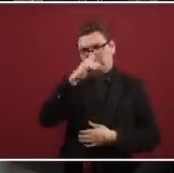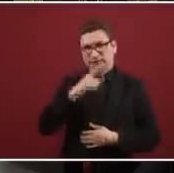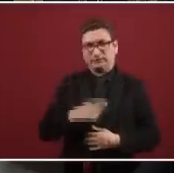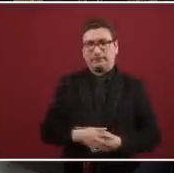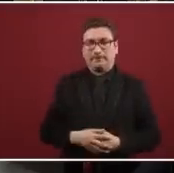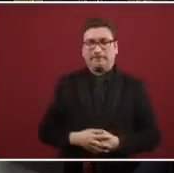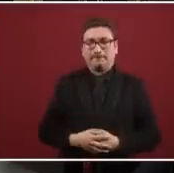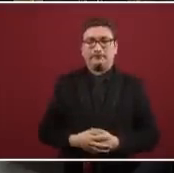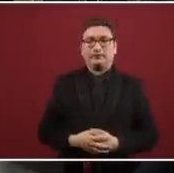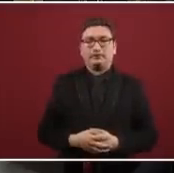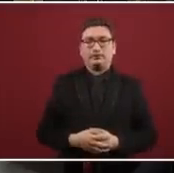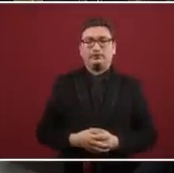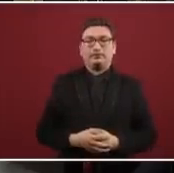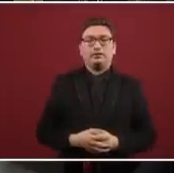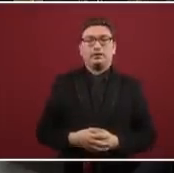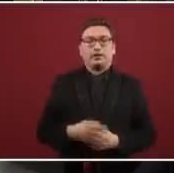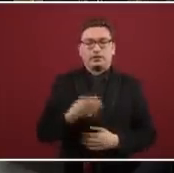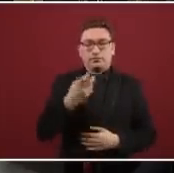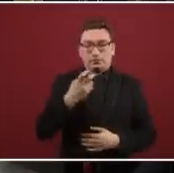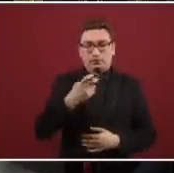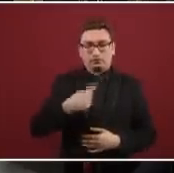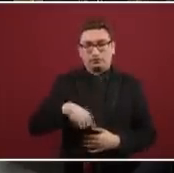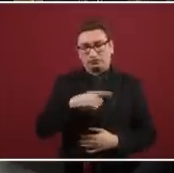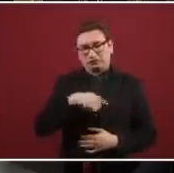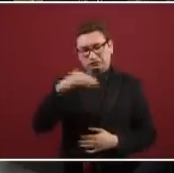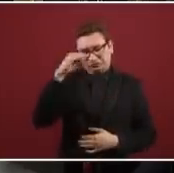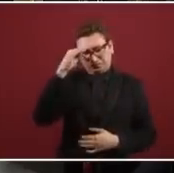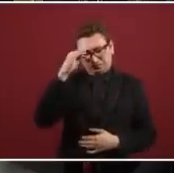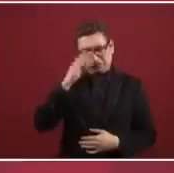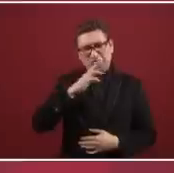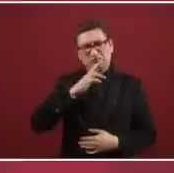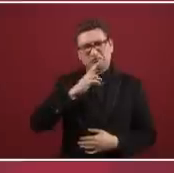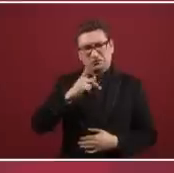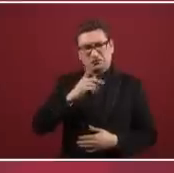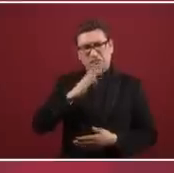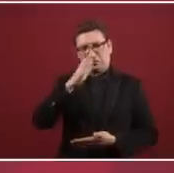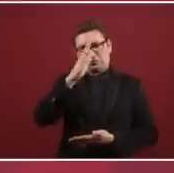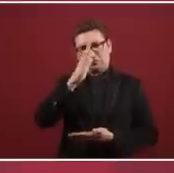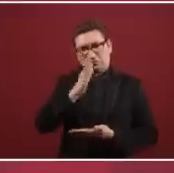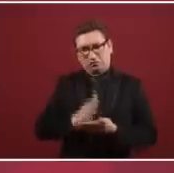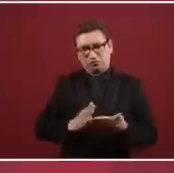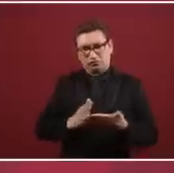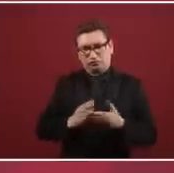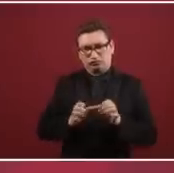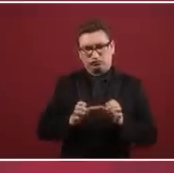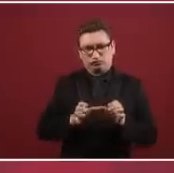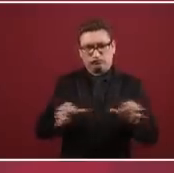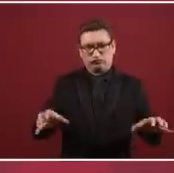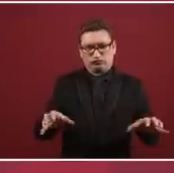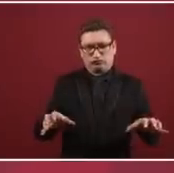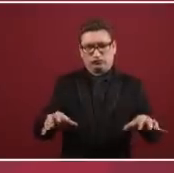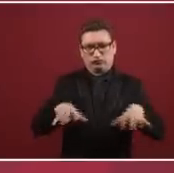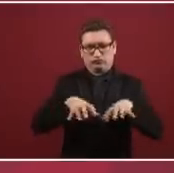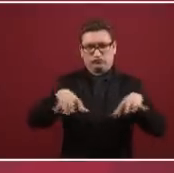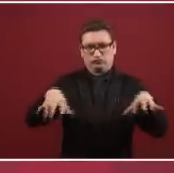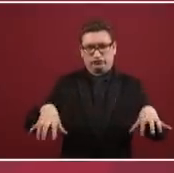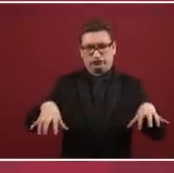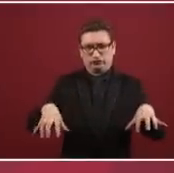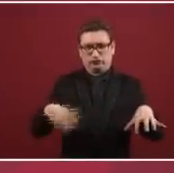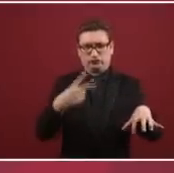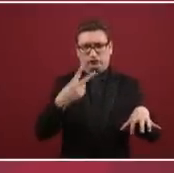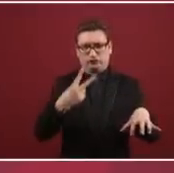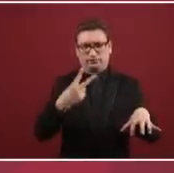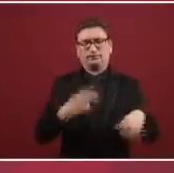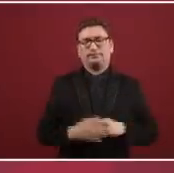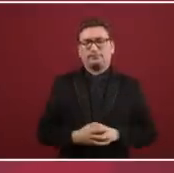De modo que se optó por dividir en dos partes todo lo